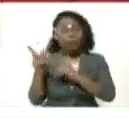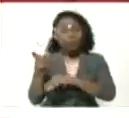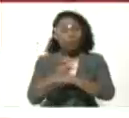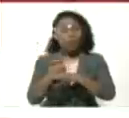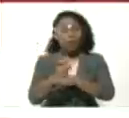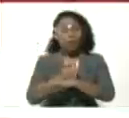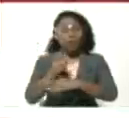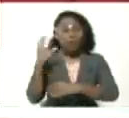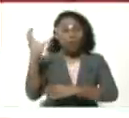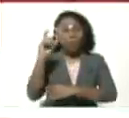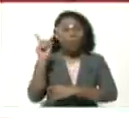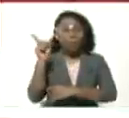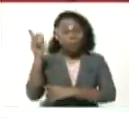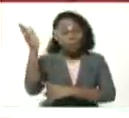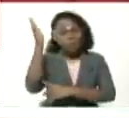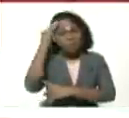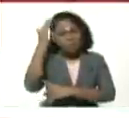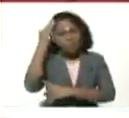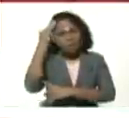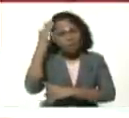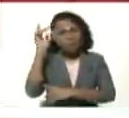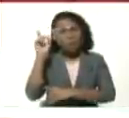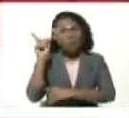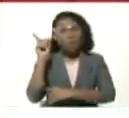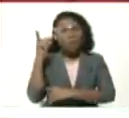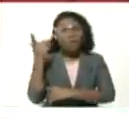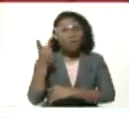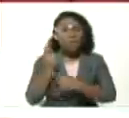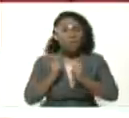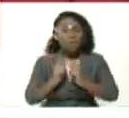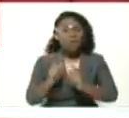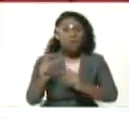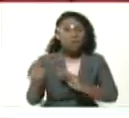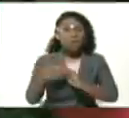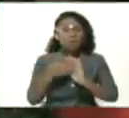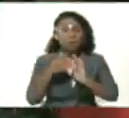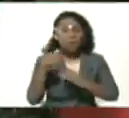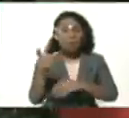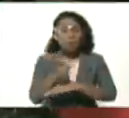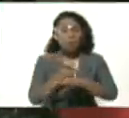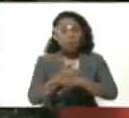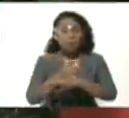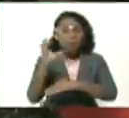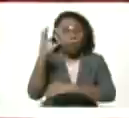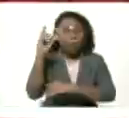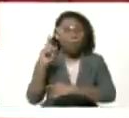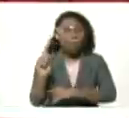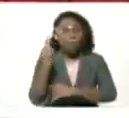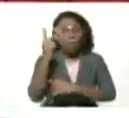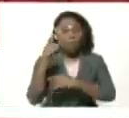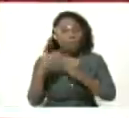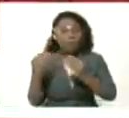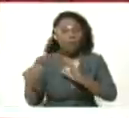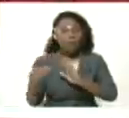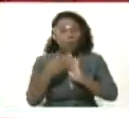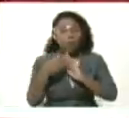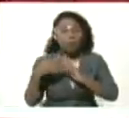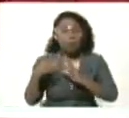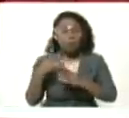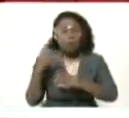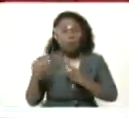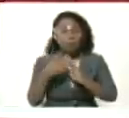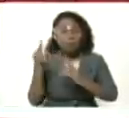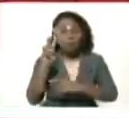Él sabe, ellos saben, Lisandro, que de intentar algo el gobierno colombiano, a los primeros que van a tener en contra de cualquier acción contra